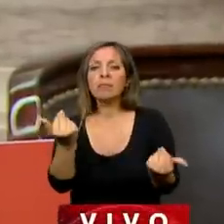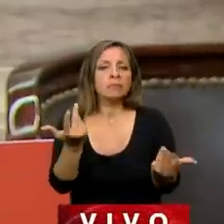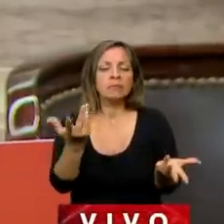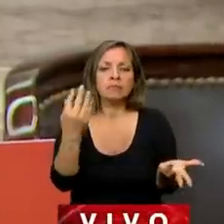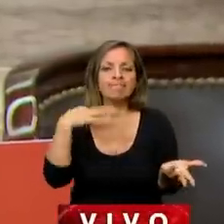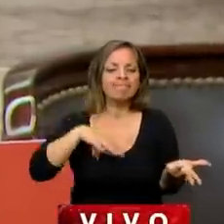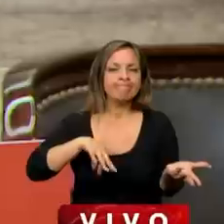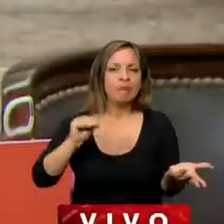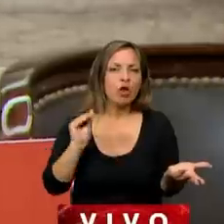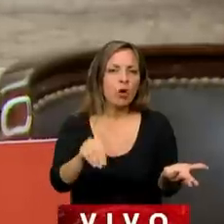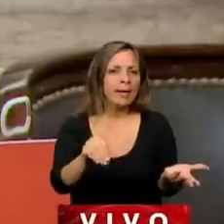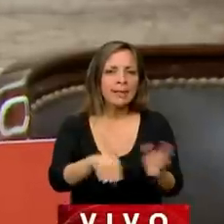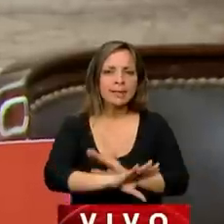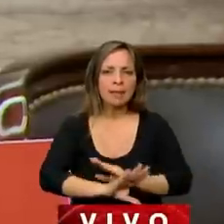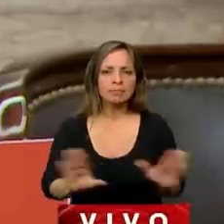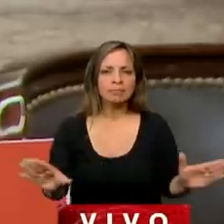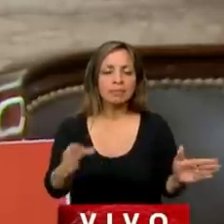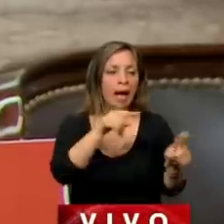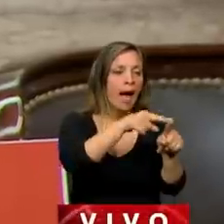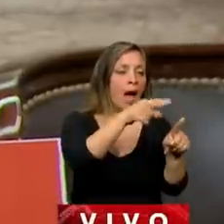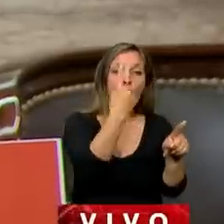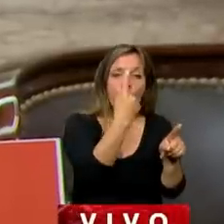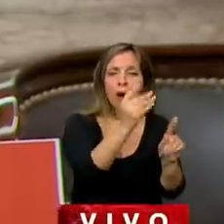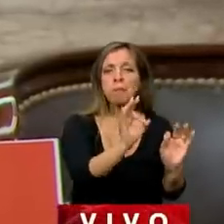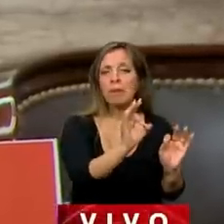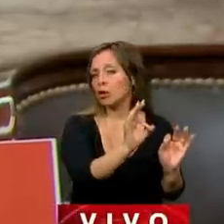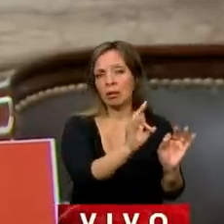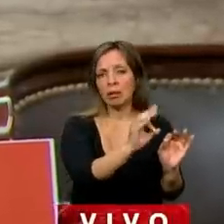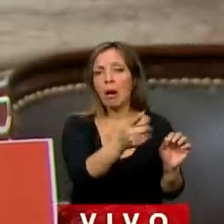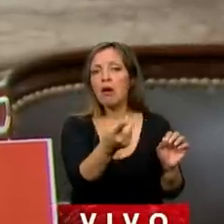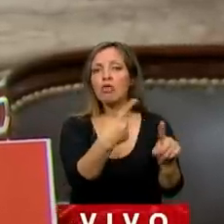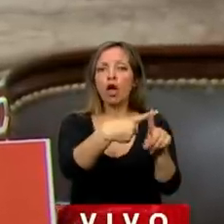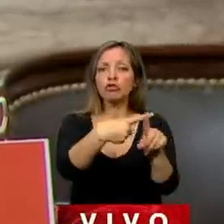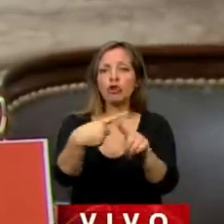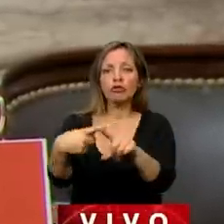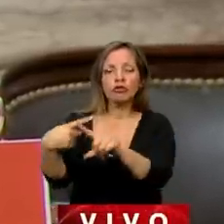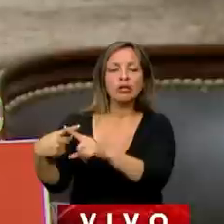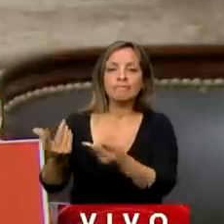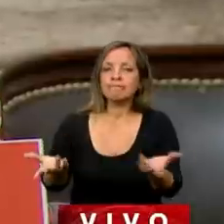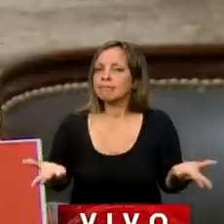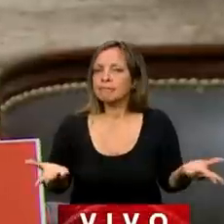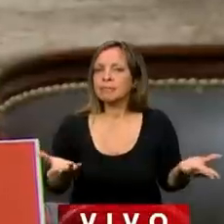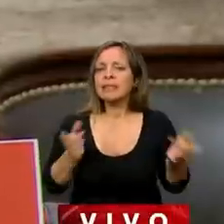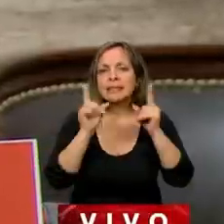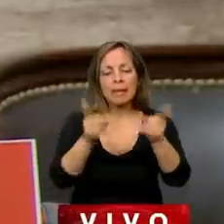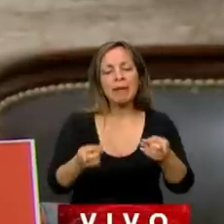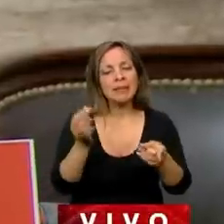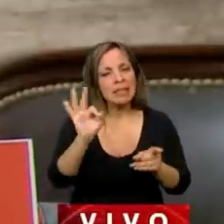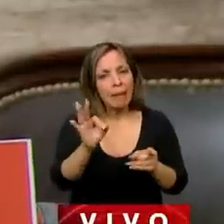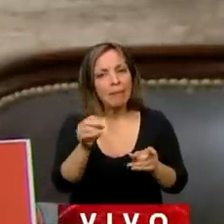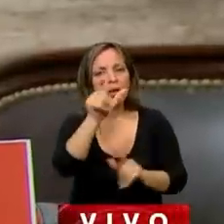ahí no da para más y te tenés que conseguir una changa más. Sin descontar que muchas de ellas